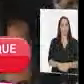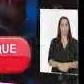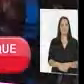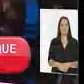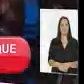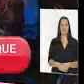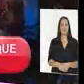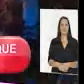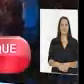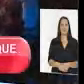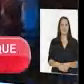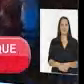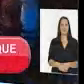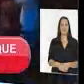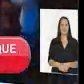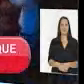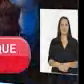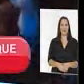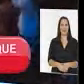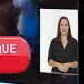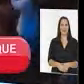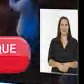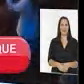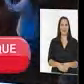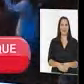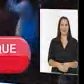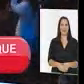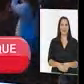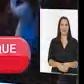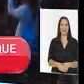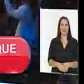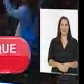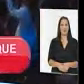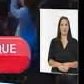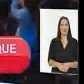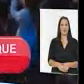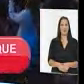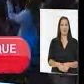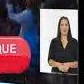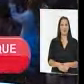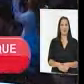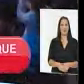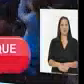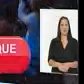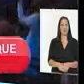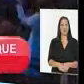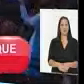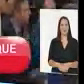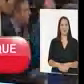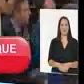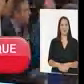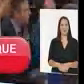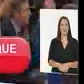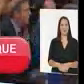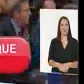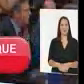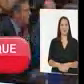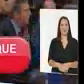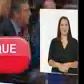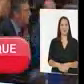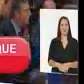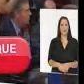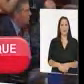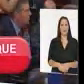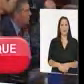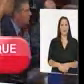si se reúnen los empresarios y los trabajadores. No, hay que discutir un poco más adelante, hay que discutir mucho más integralmente, y eso